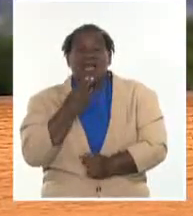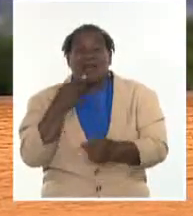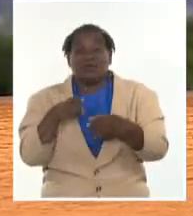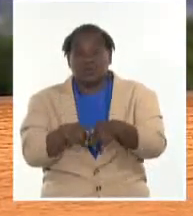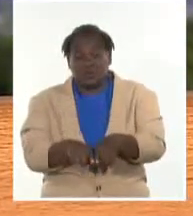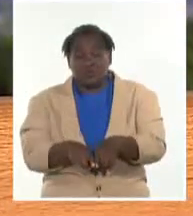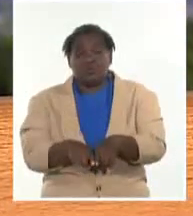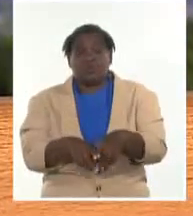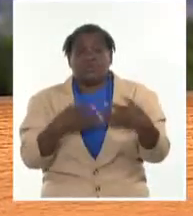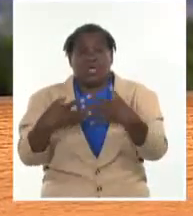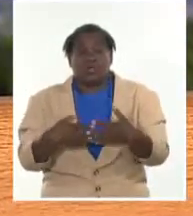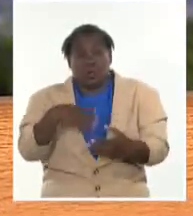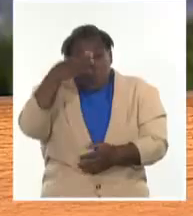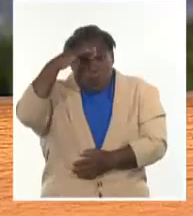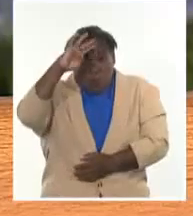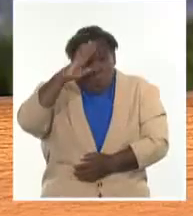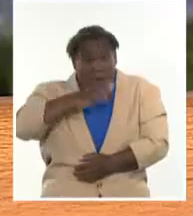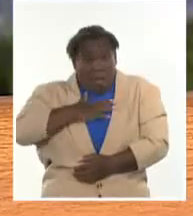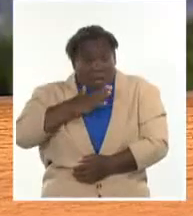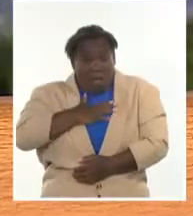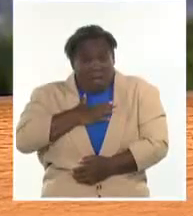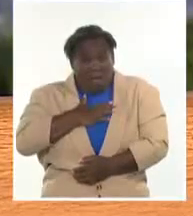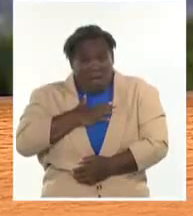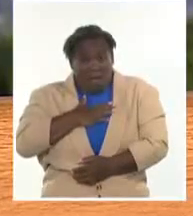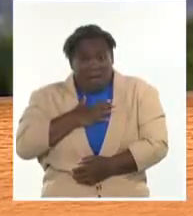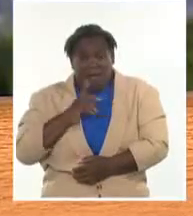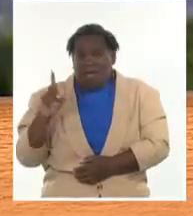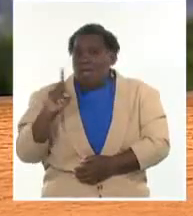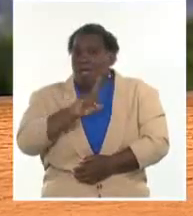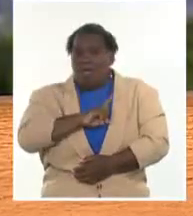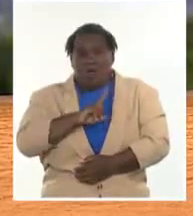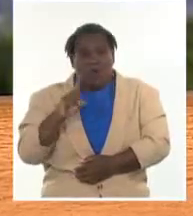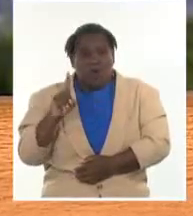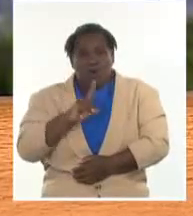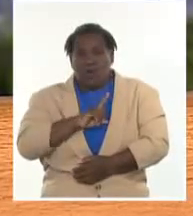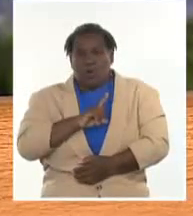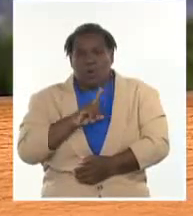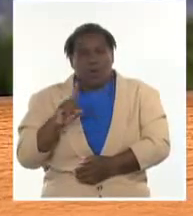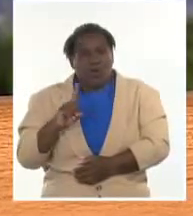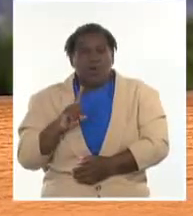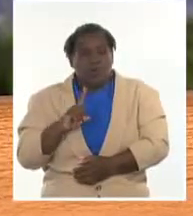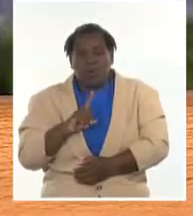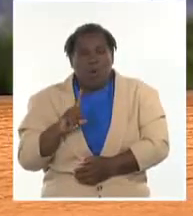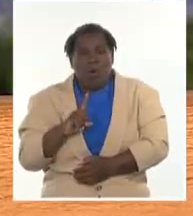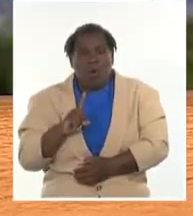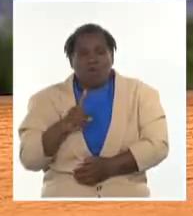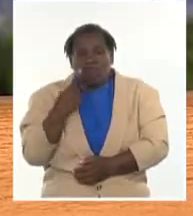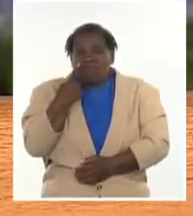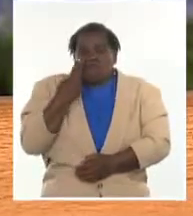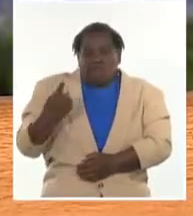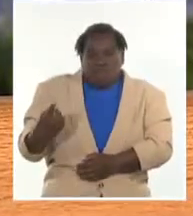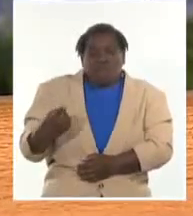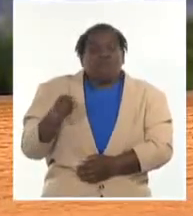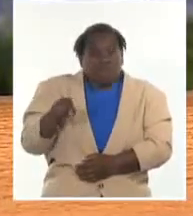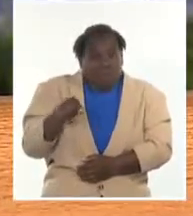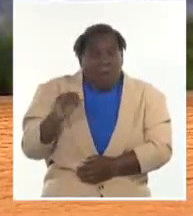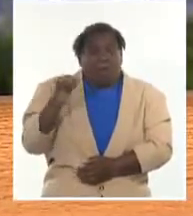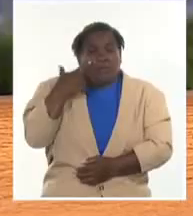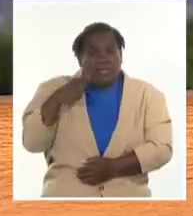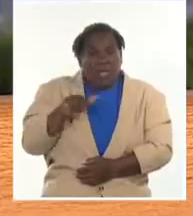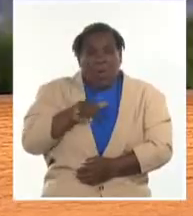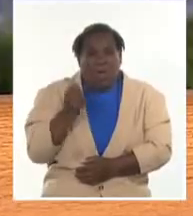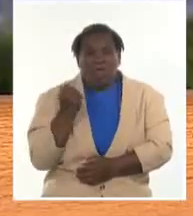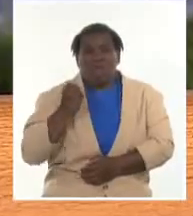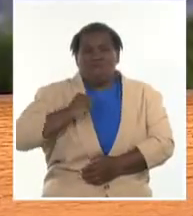Cuba y su pueblo no permanecemos indiferentes ante estas graves